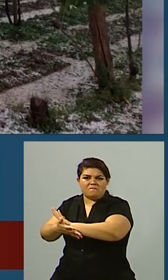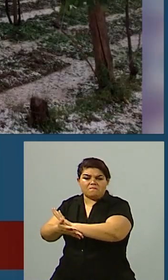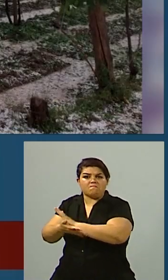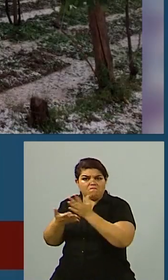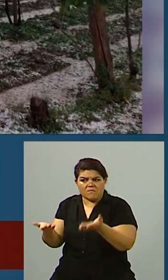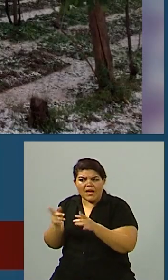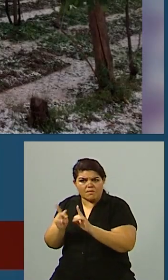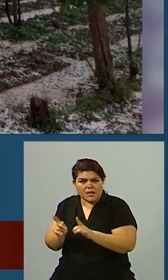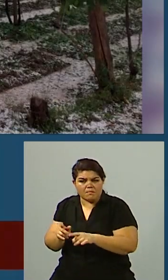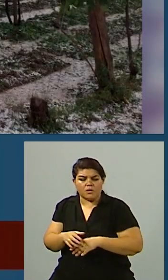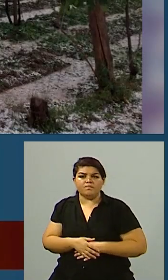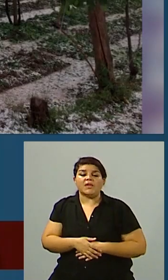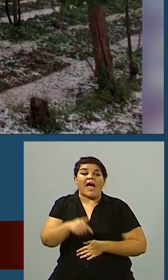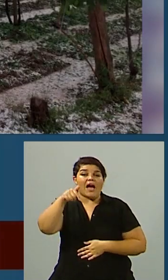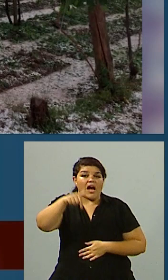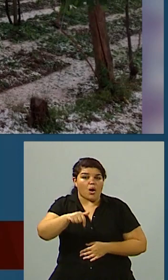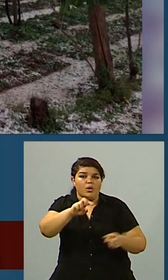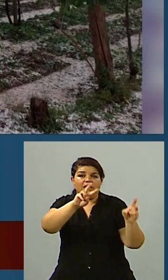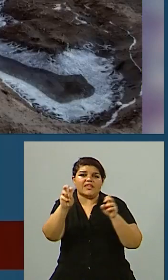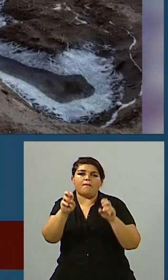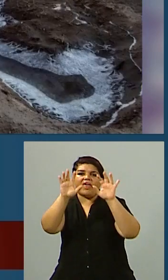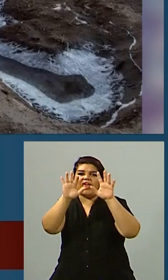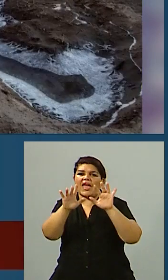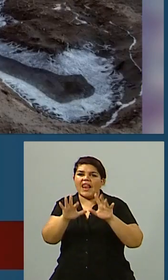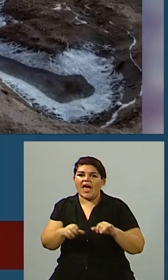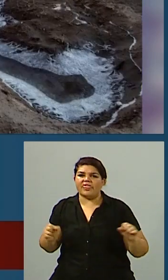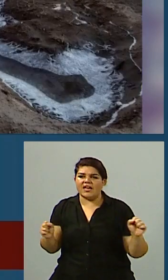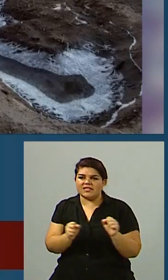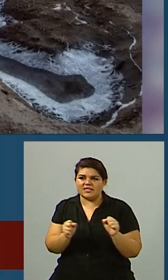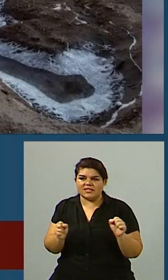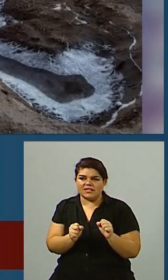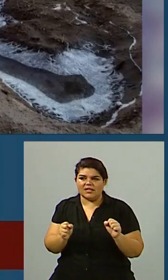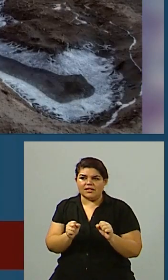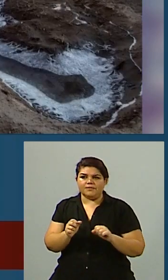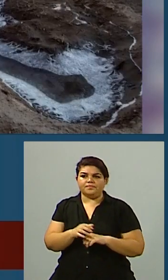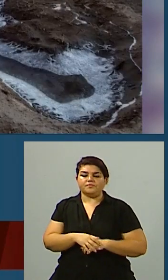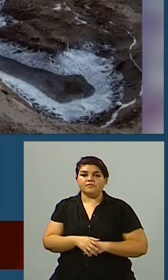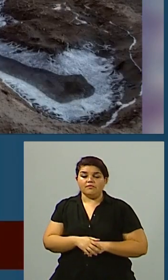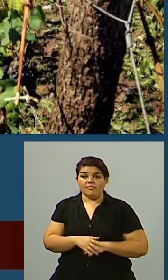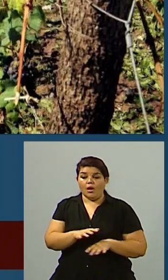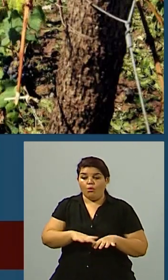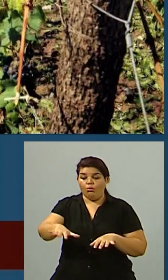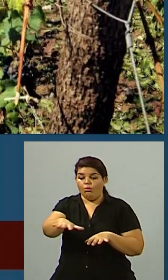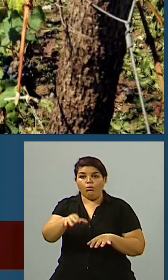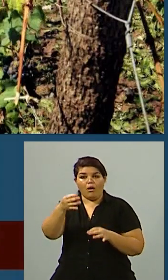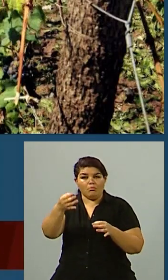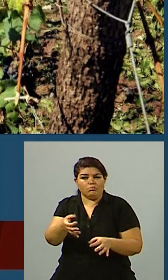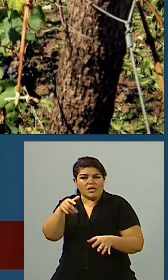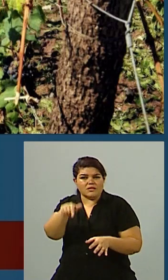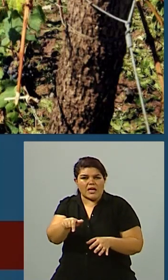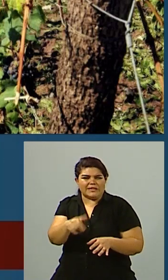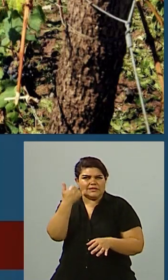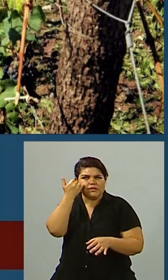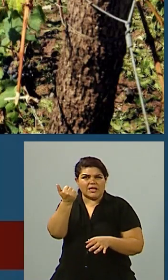se ha planteado el fenómeno de la helada en la provincia. En la zona este en particular, ya vamos por quizás la tercera